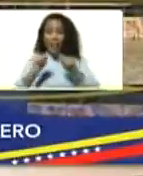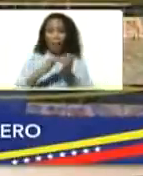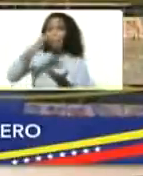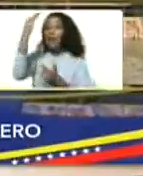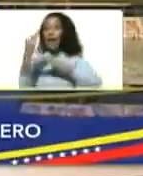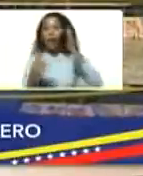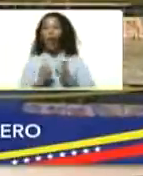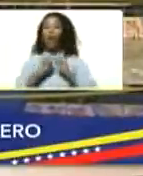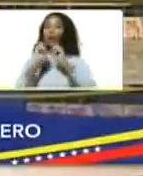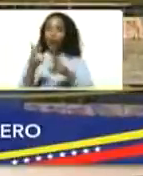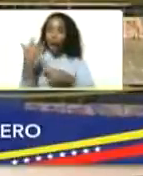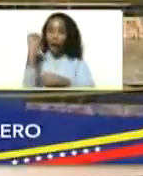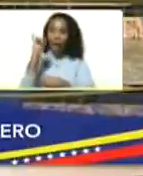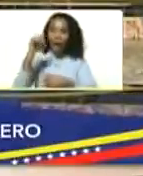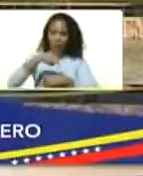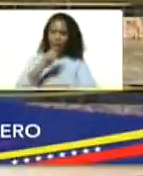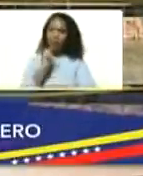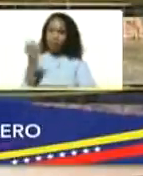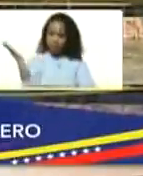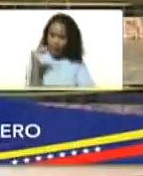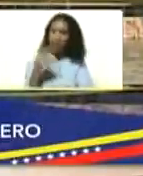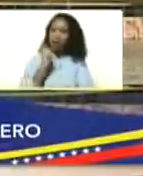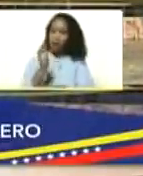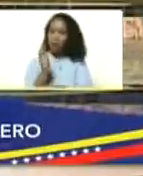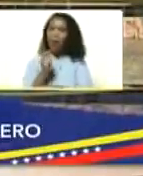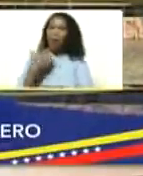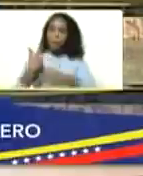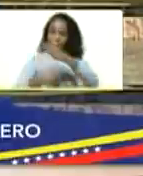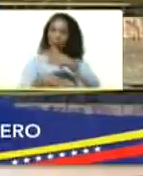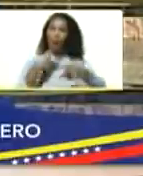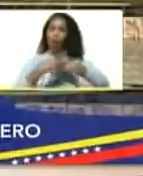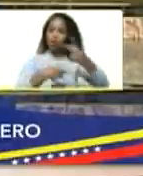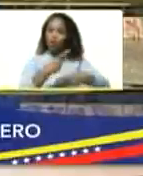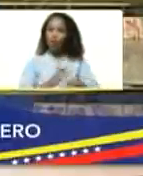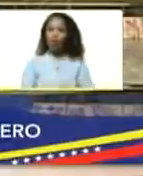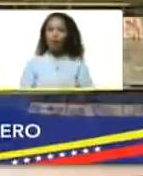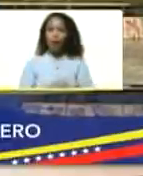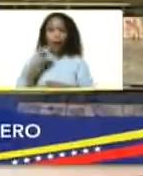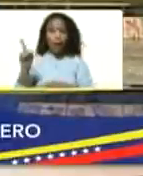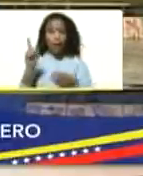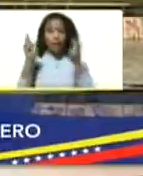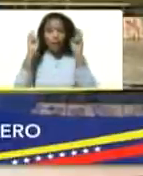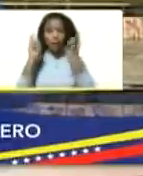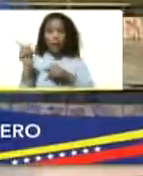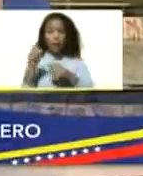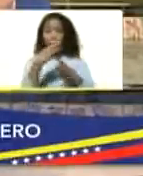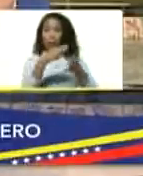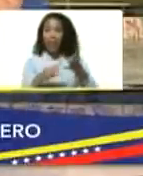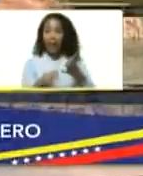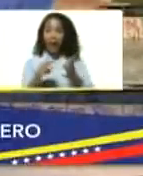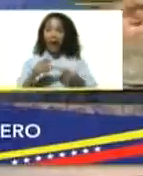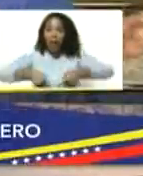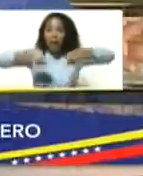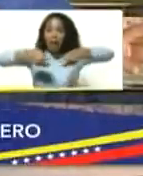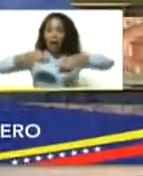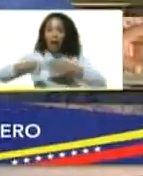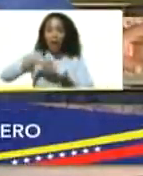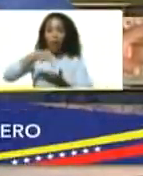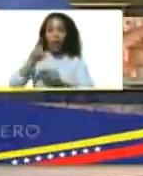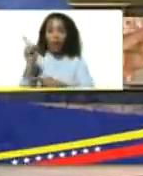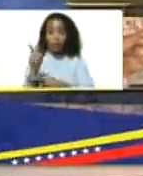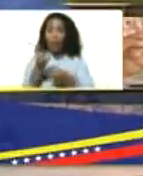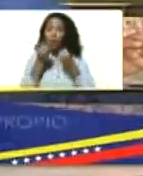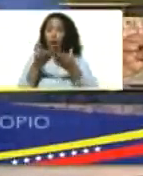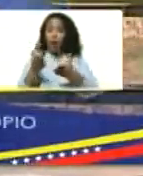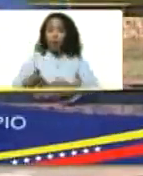de oportunidades vengan a invertir vamos a producir y ese producto va al mercado nacional y buena parte como hemos dicho